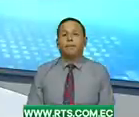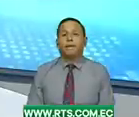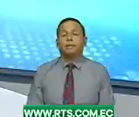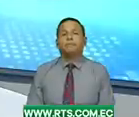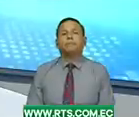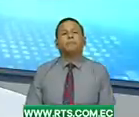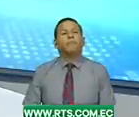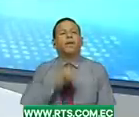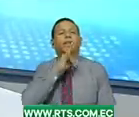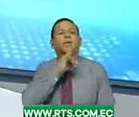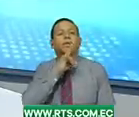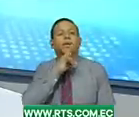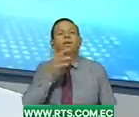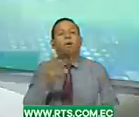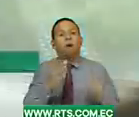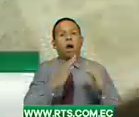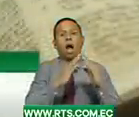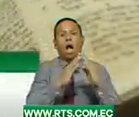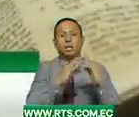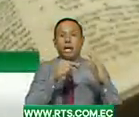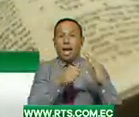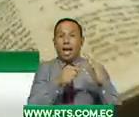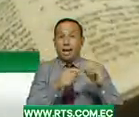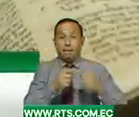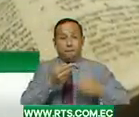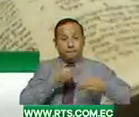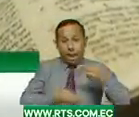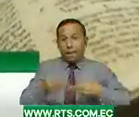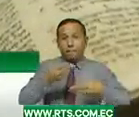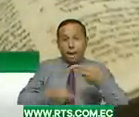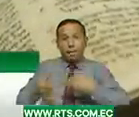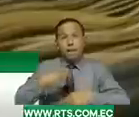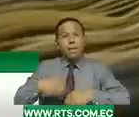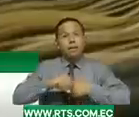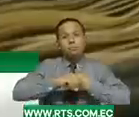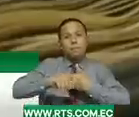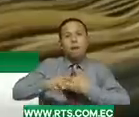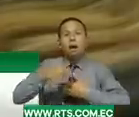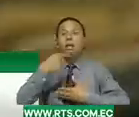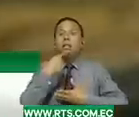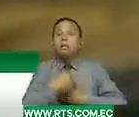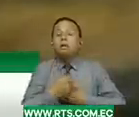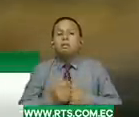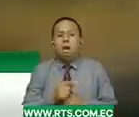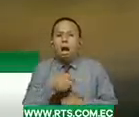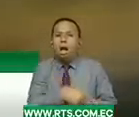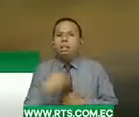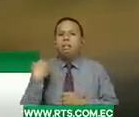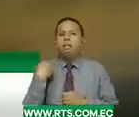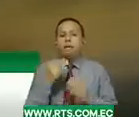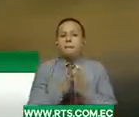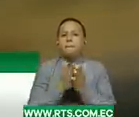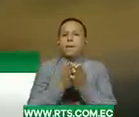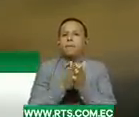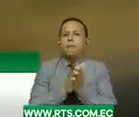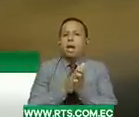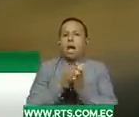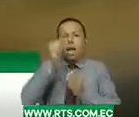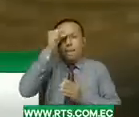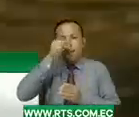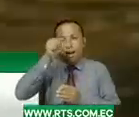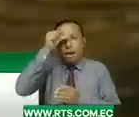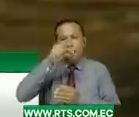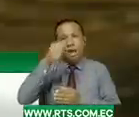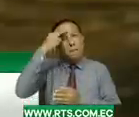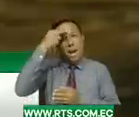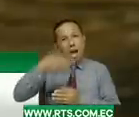En Estados Unidos, una casa de subastas anunció la subasta de la Biblia hebrea más antigua del mundo, con al menos 1,000 años